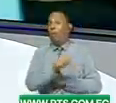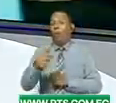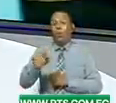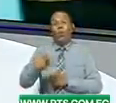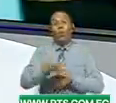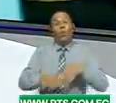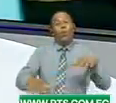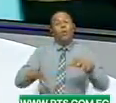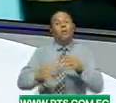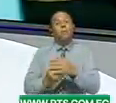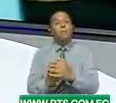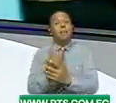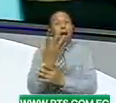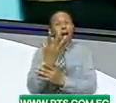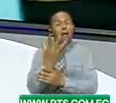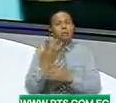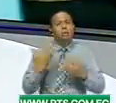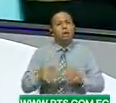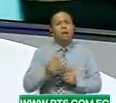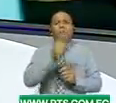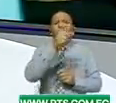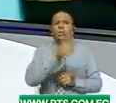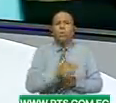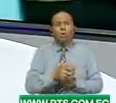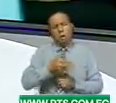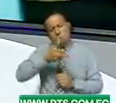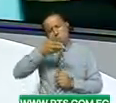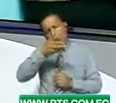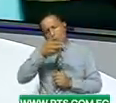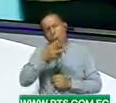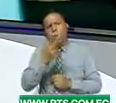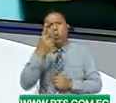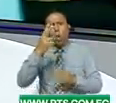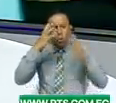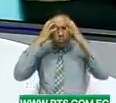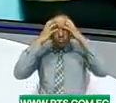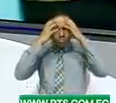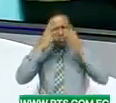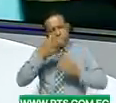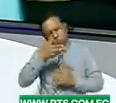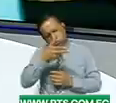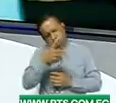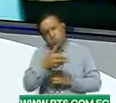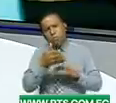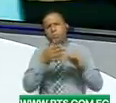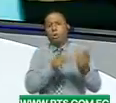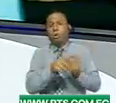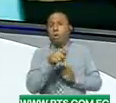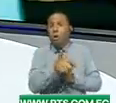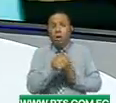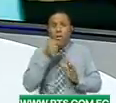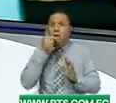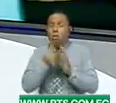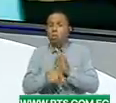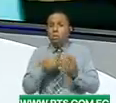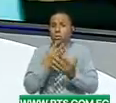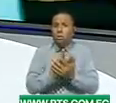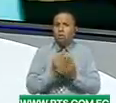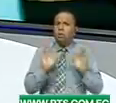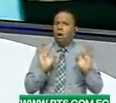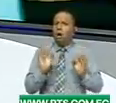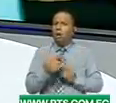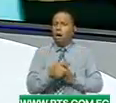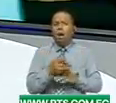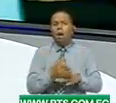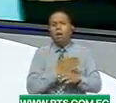con 2 disparos en la cabeza a un hombre. La víctima no registraba antecedentes penales y tenía un negocio de